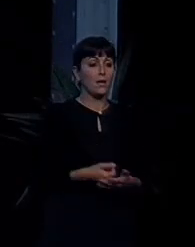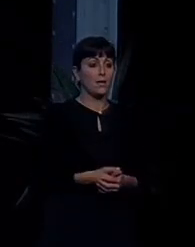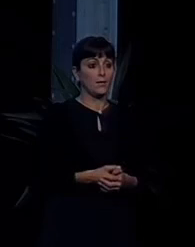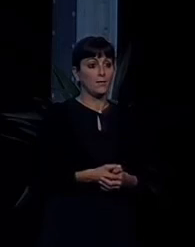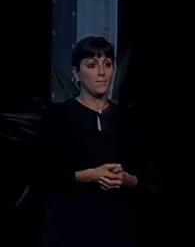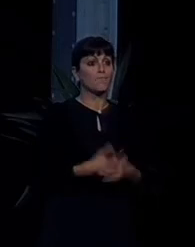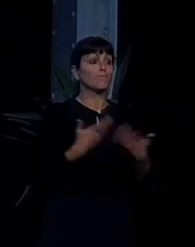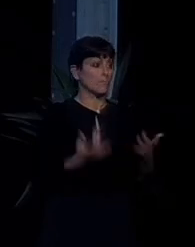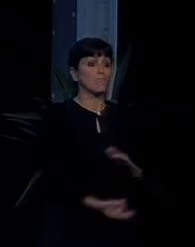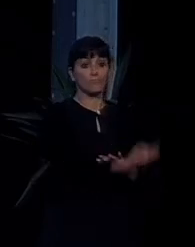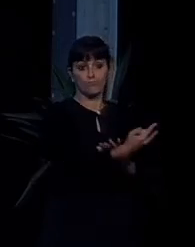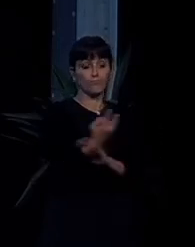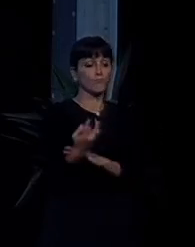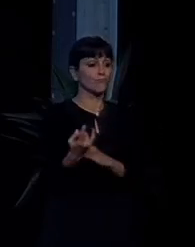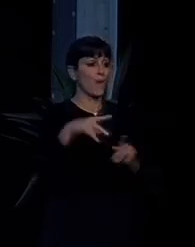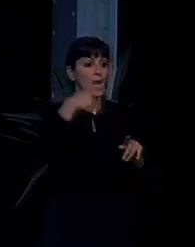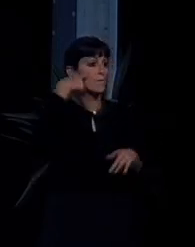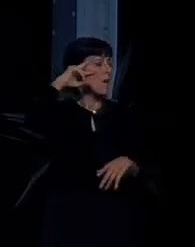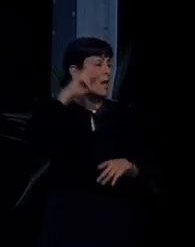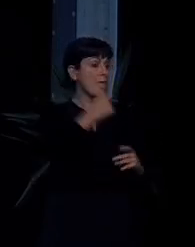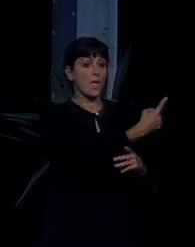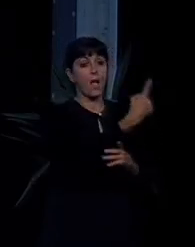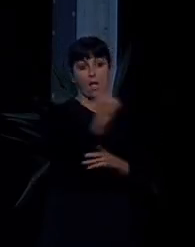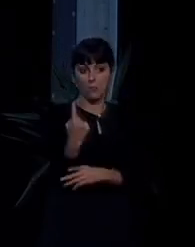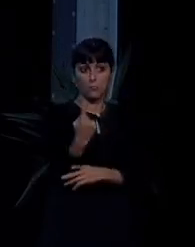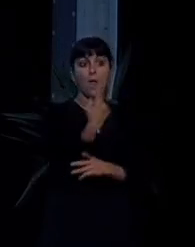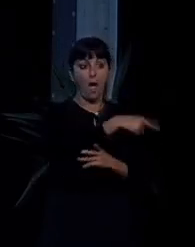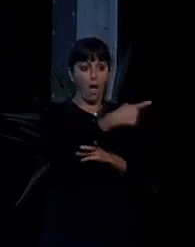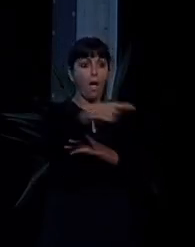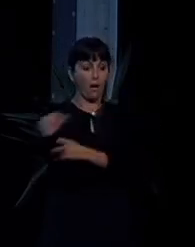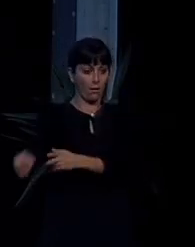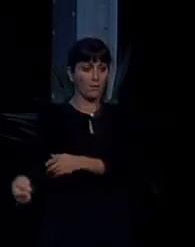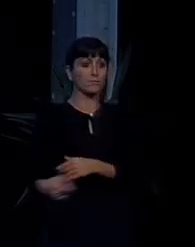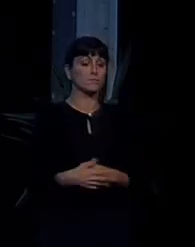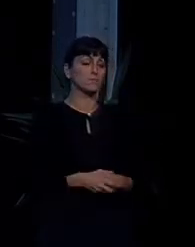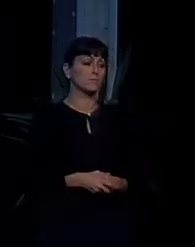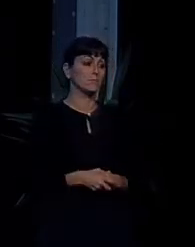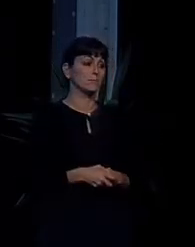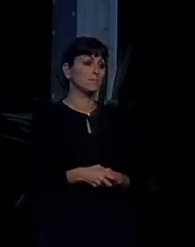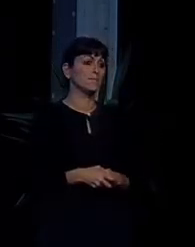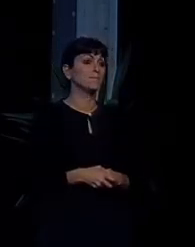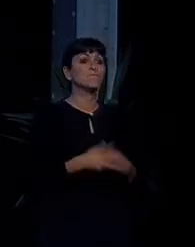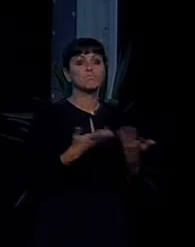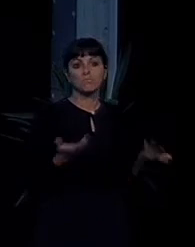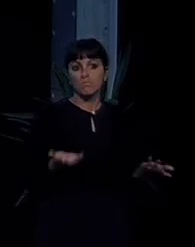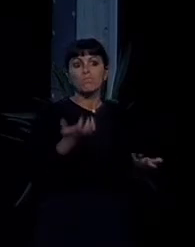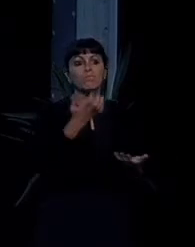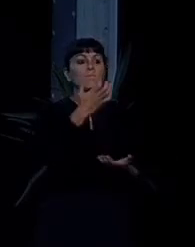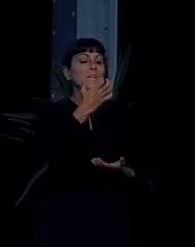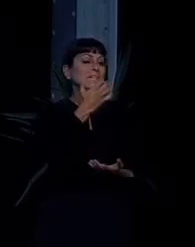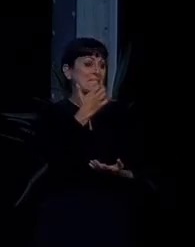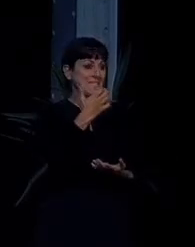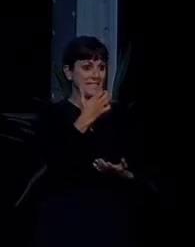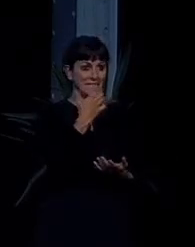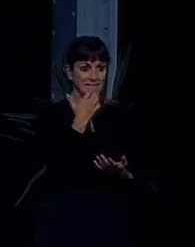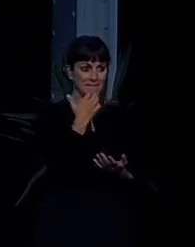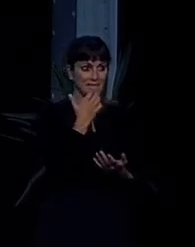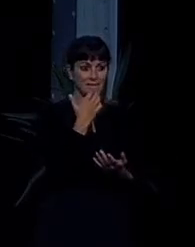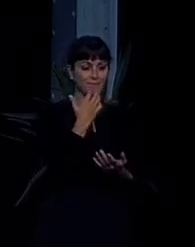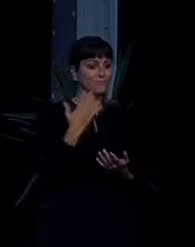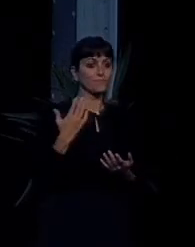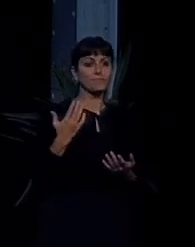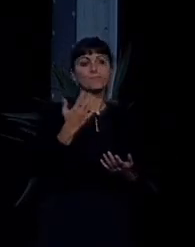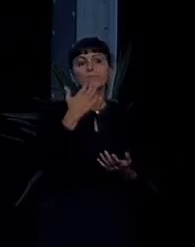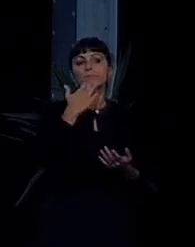experiencias vitales de las mujeres, ¿no? Y no sería posible, no tendría condiciones óptimas o objetivas de existencia si no existiese